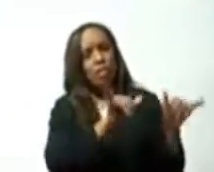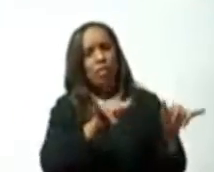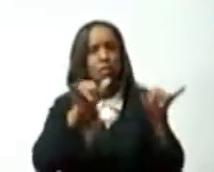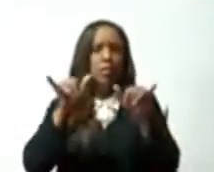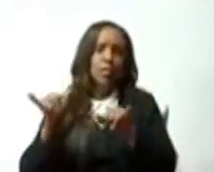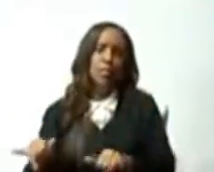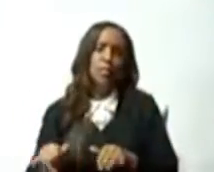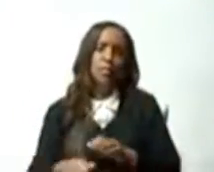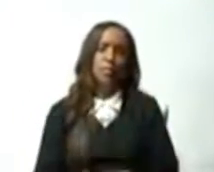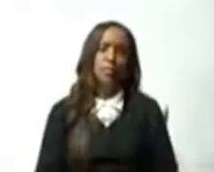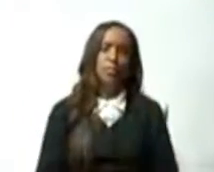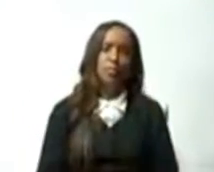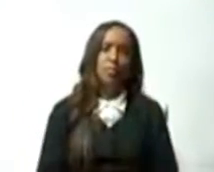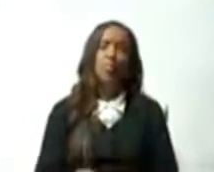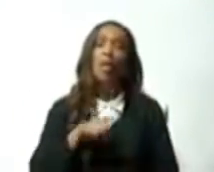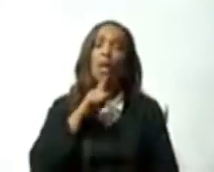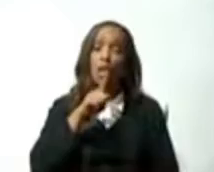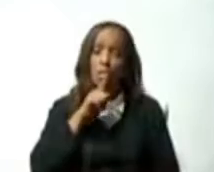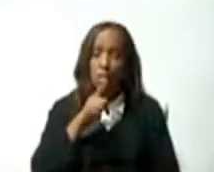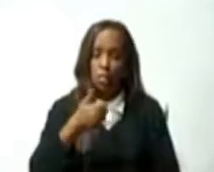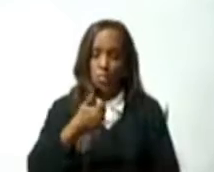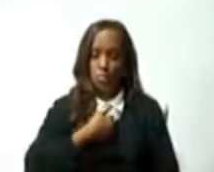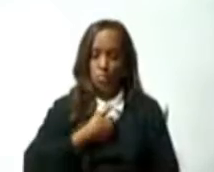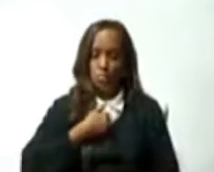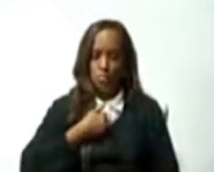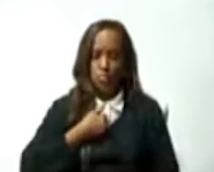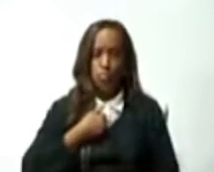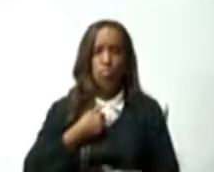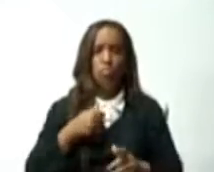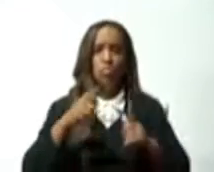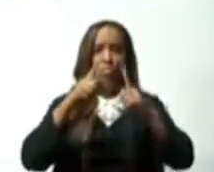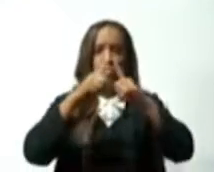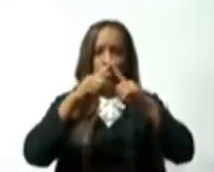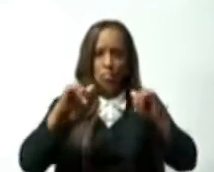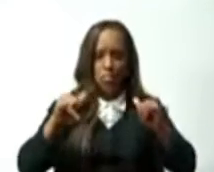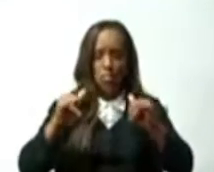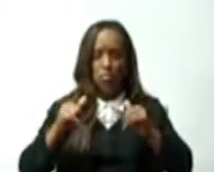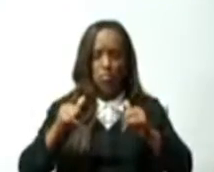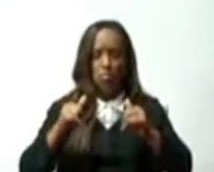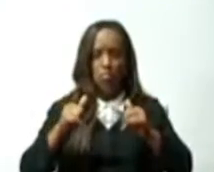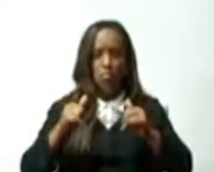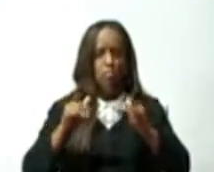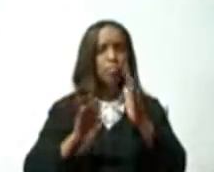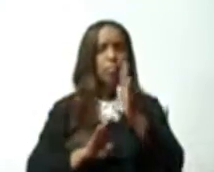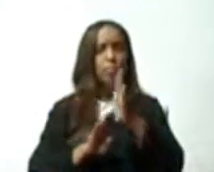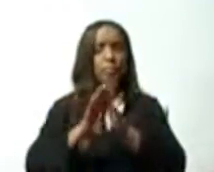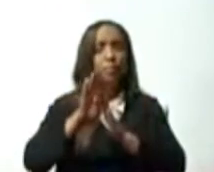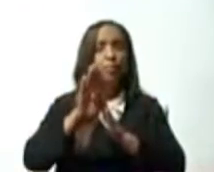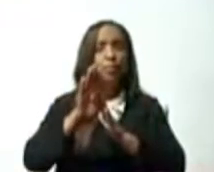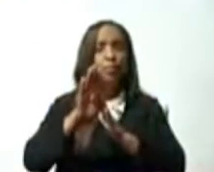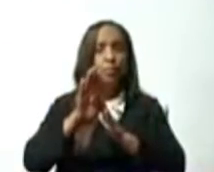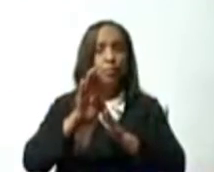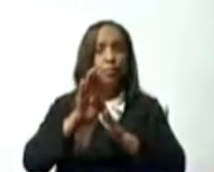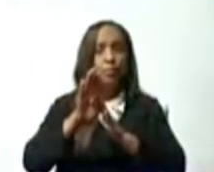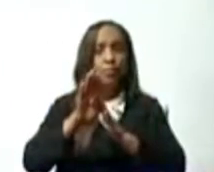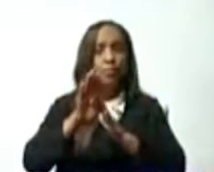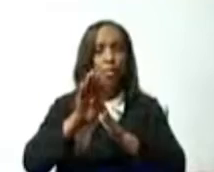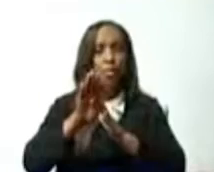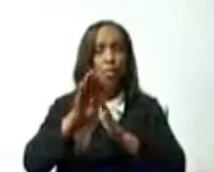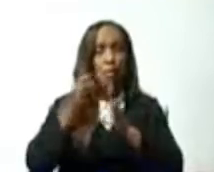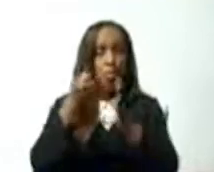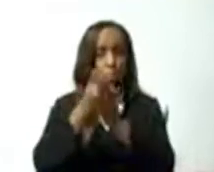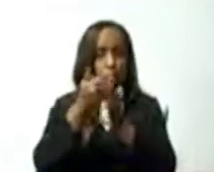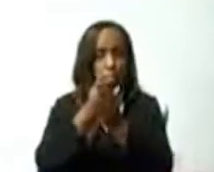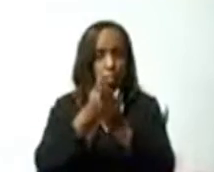bien felicitar al compañero, a mi hermano separado, Hanle